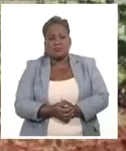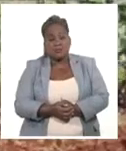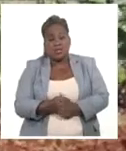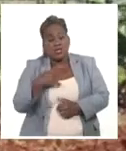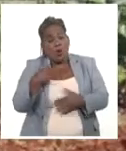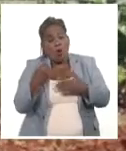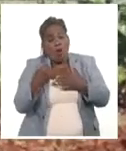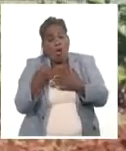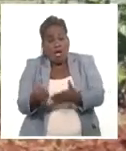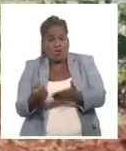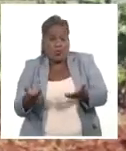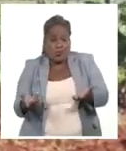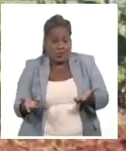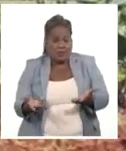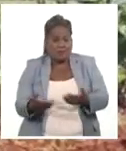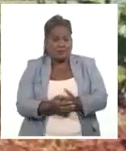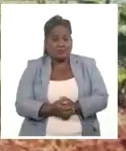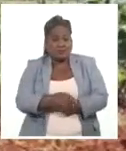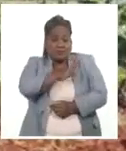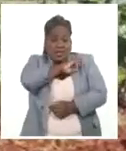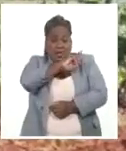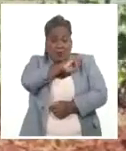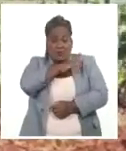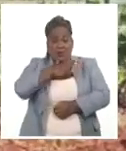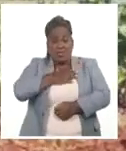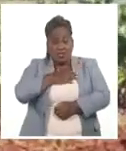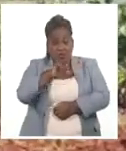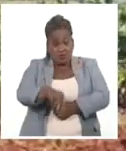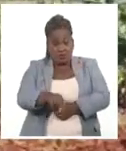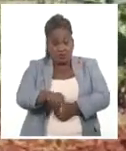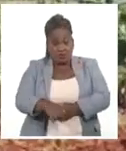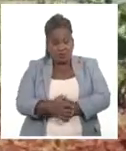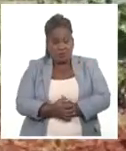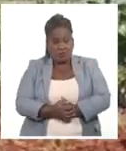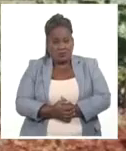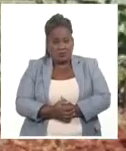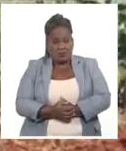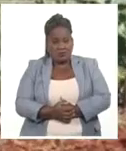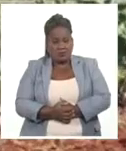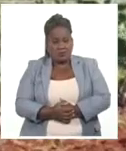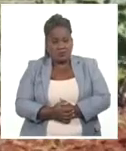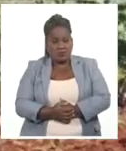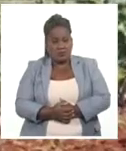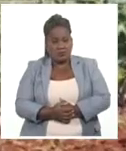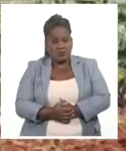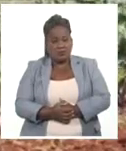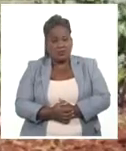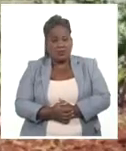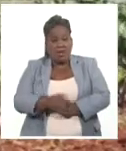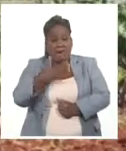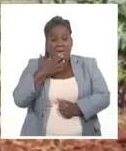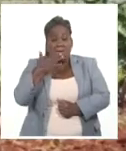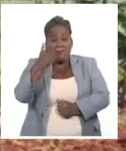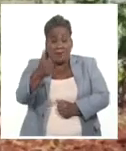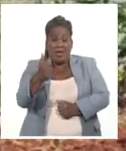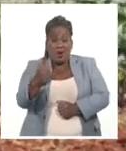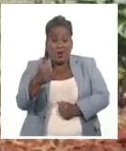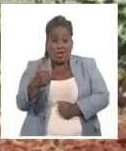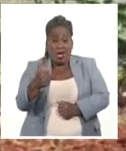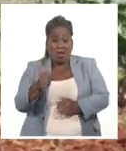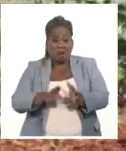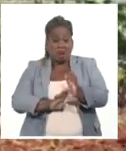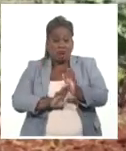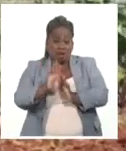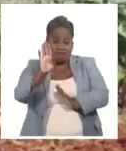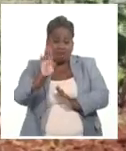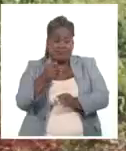también, aportarlo en esa responsabilidad que tengo ahora para poder tratar de mejorar las